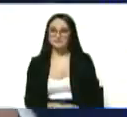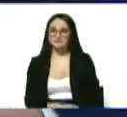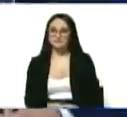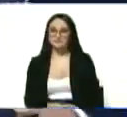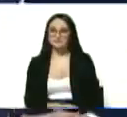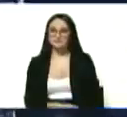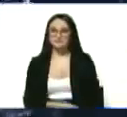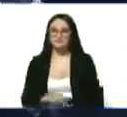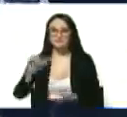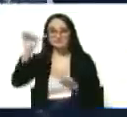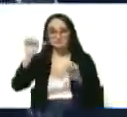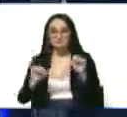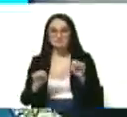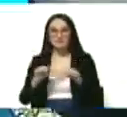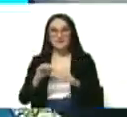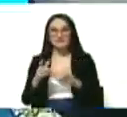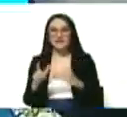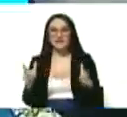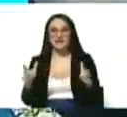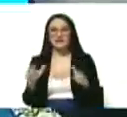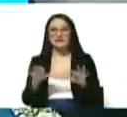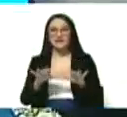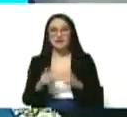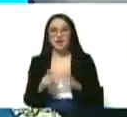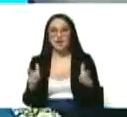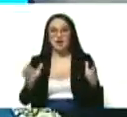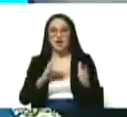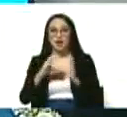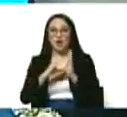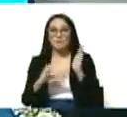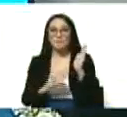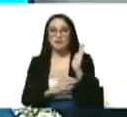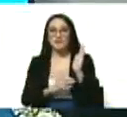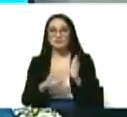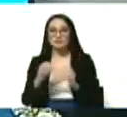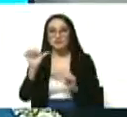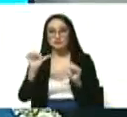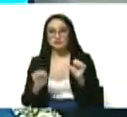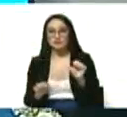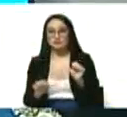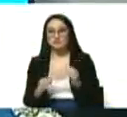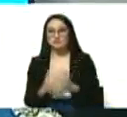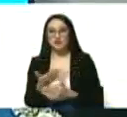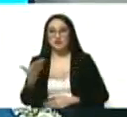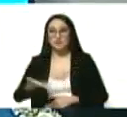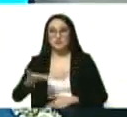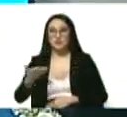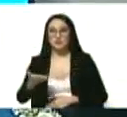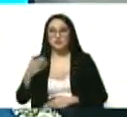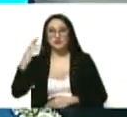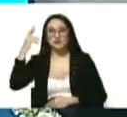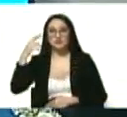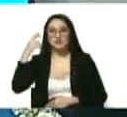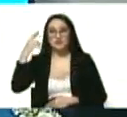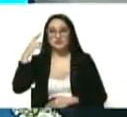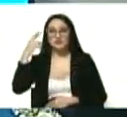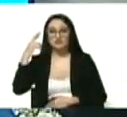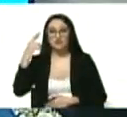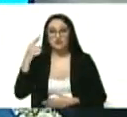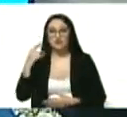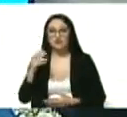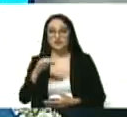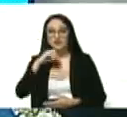Escuchábamos palabras del secretario general de la OPEP, Haitán Algaíz, quien ha dado esta importante reflexión y